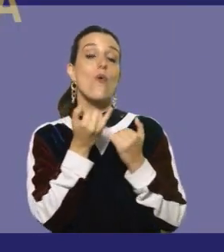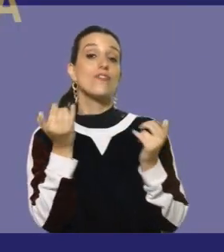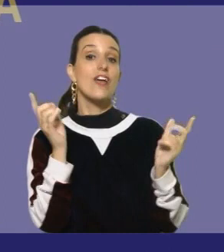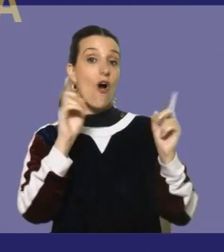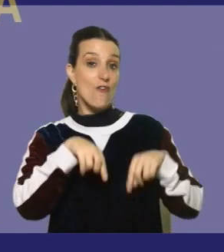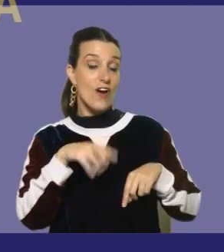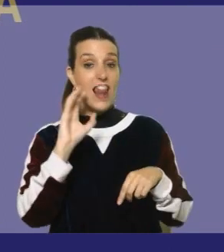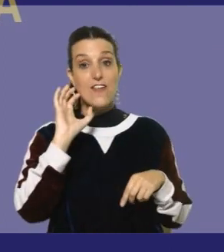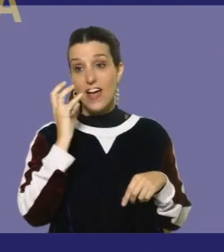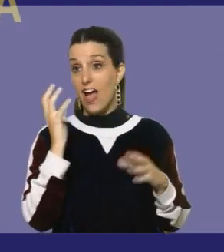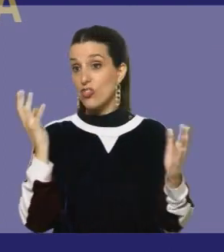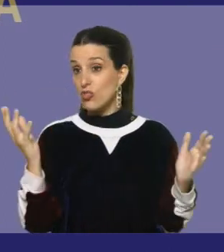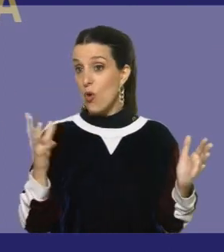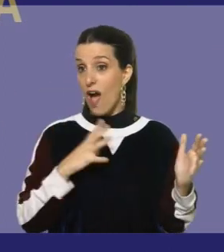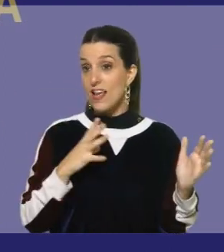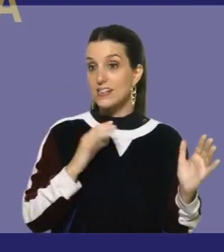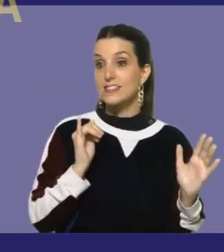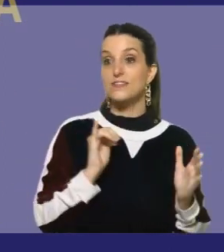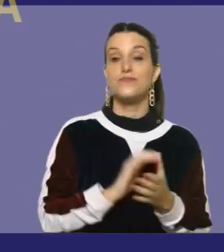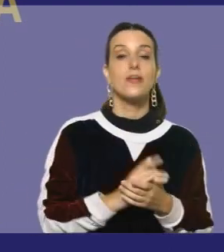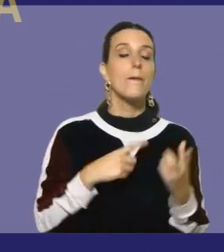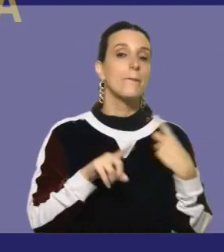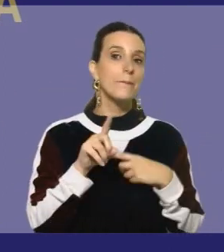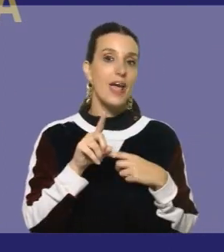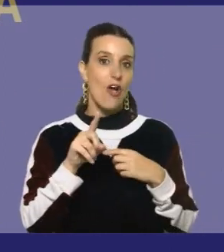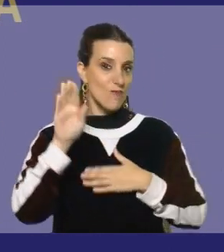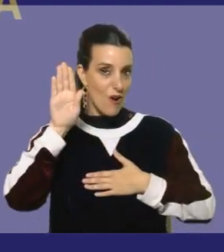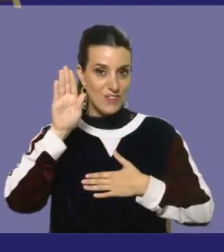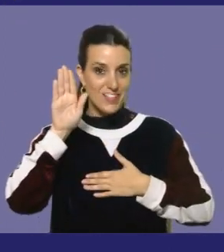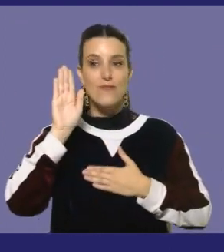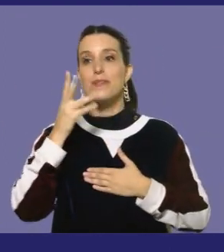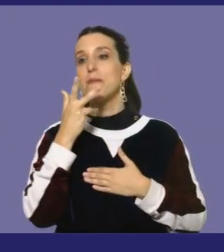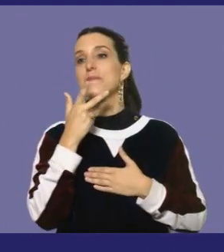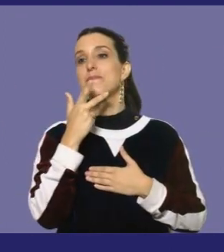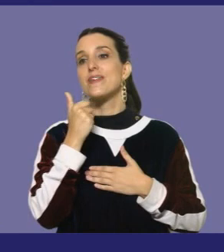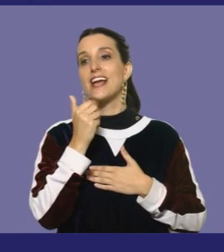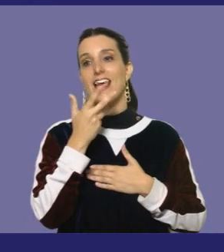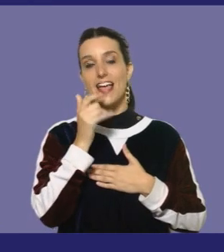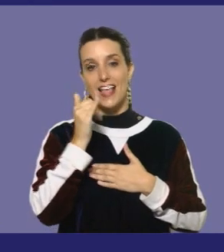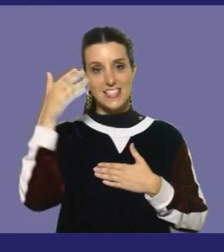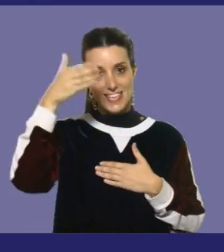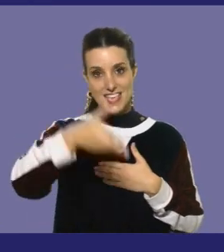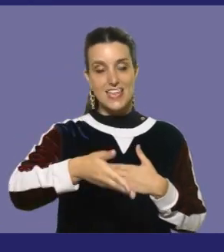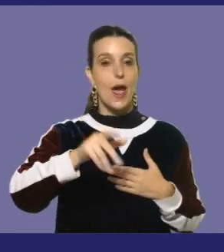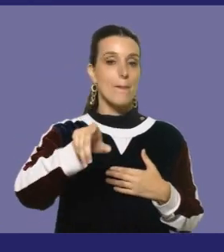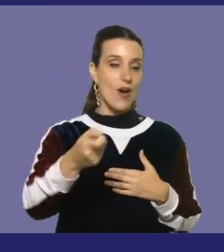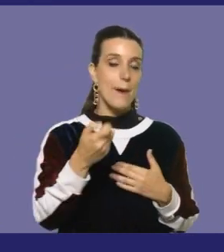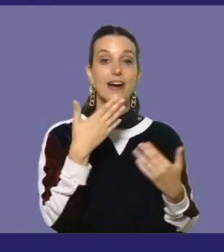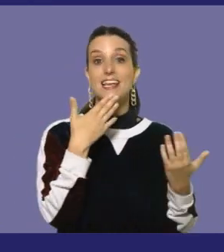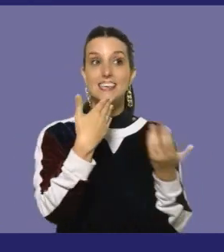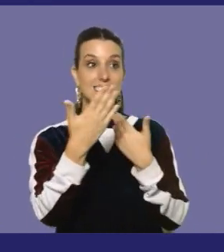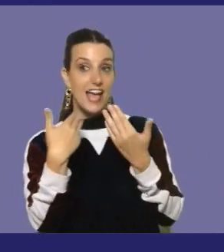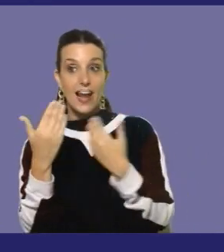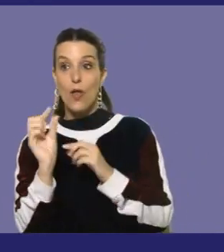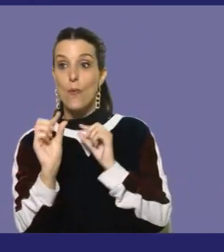algunas radios del mundo por allí hay una enseñanza. Pero queda prometido, me encantaría estar allí en piso con ustedes y poder hablar